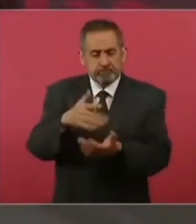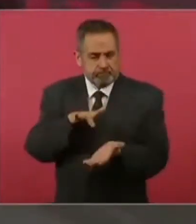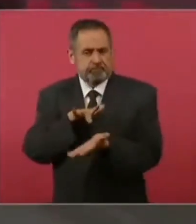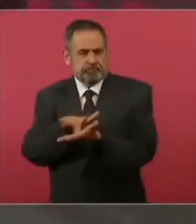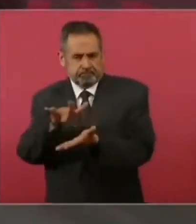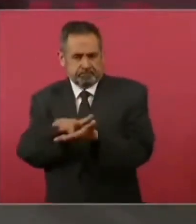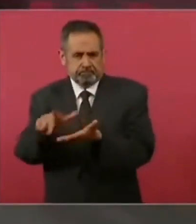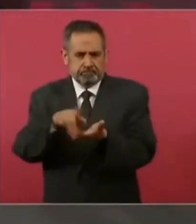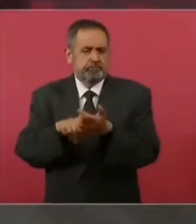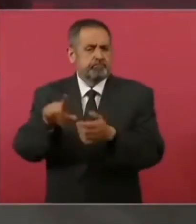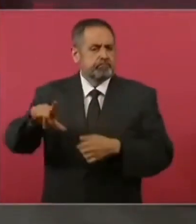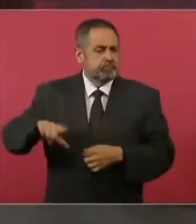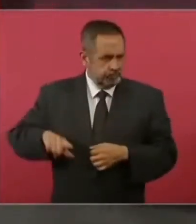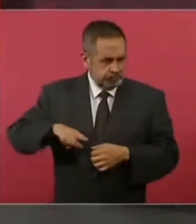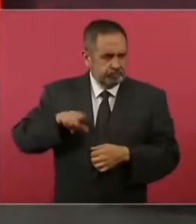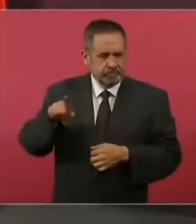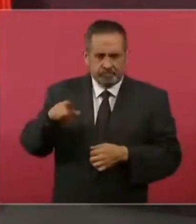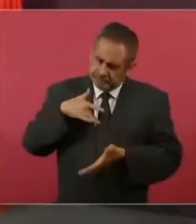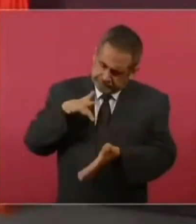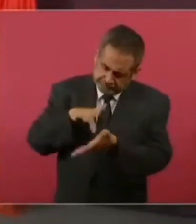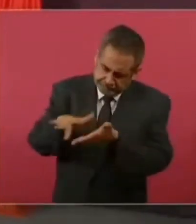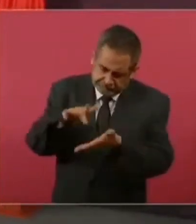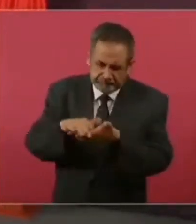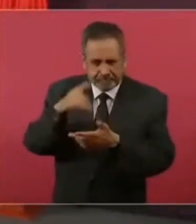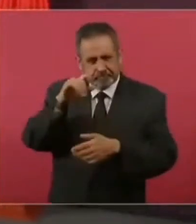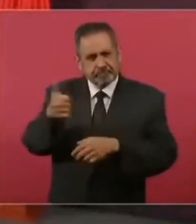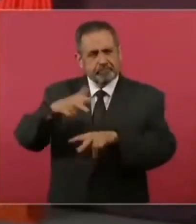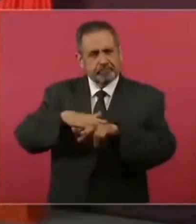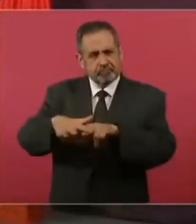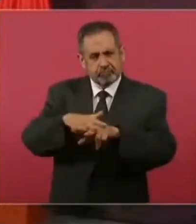al gobierno del estado.